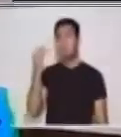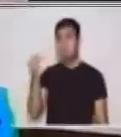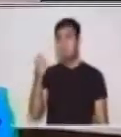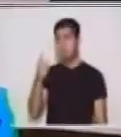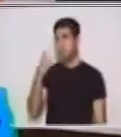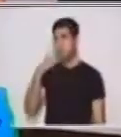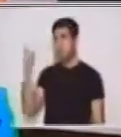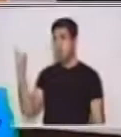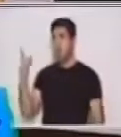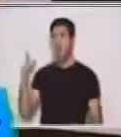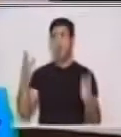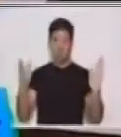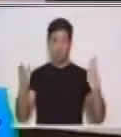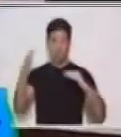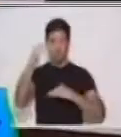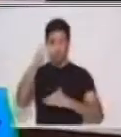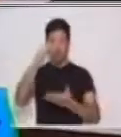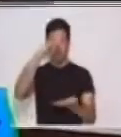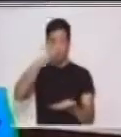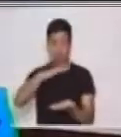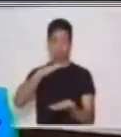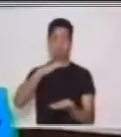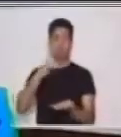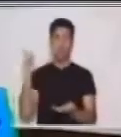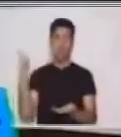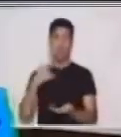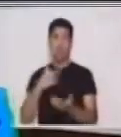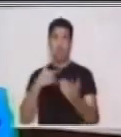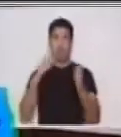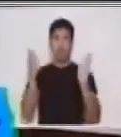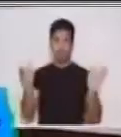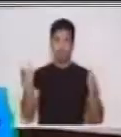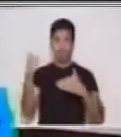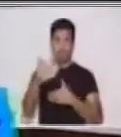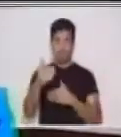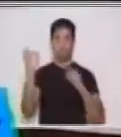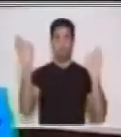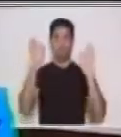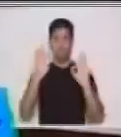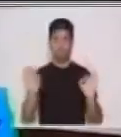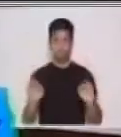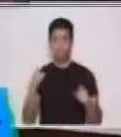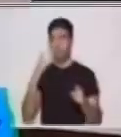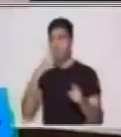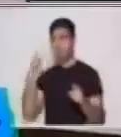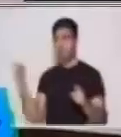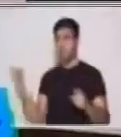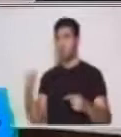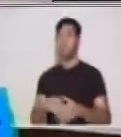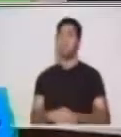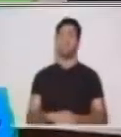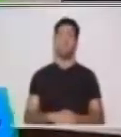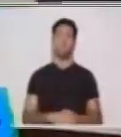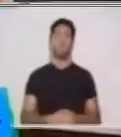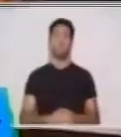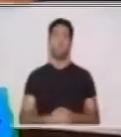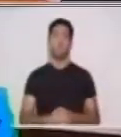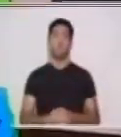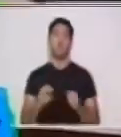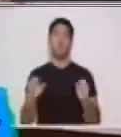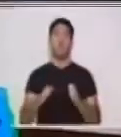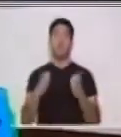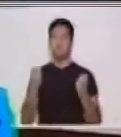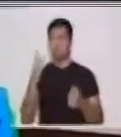tiene forma de rectángulo, ya sea que sea de este lado o de este otro lado. Entonces la base, te la